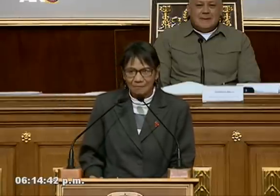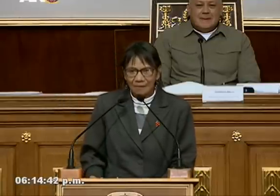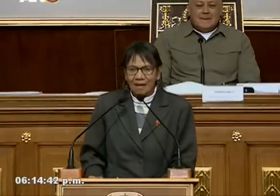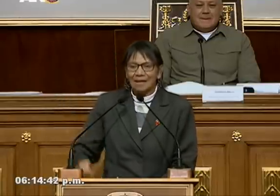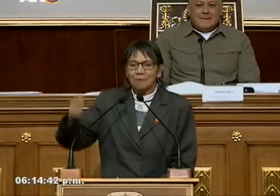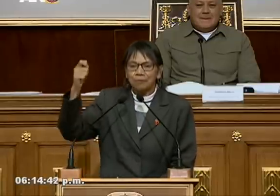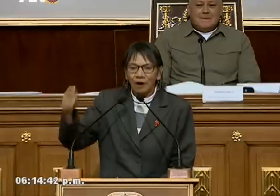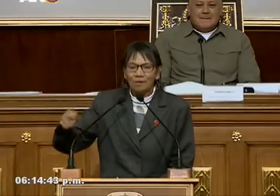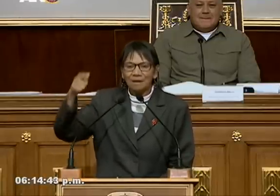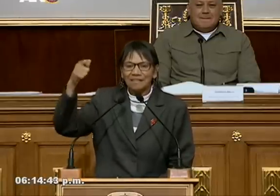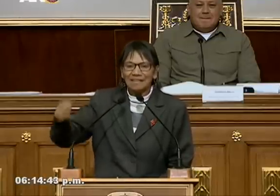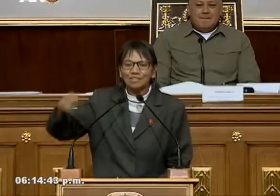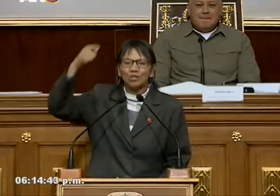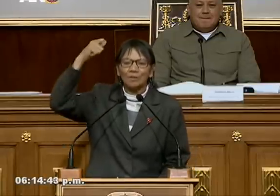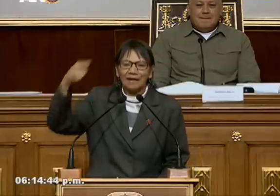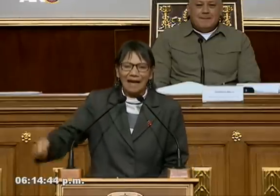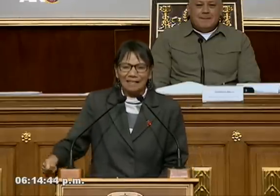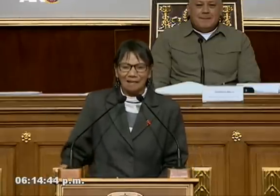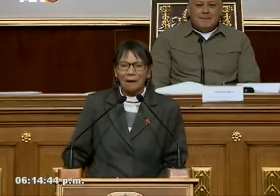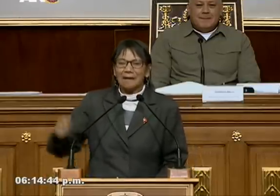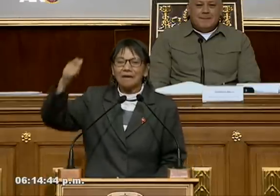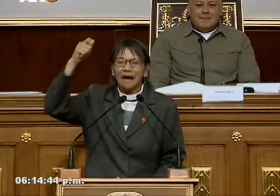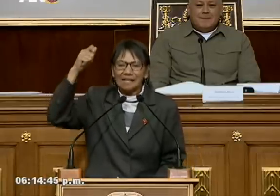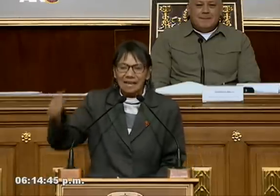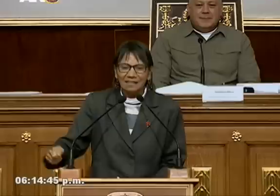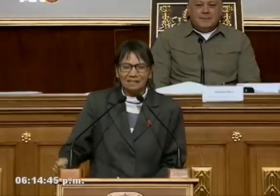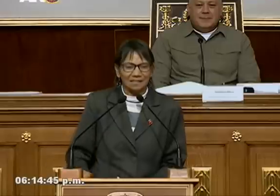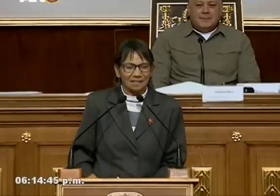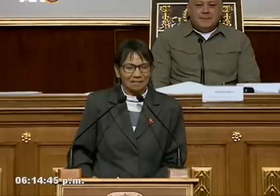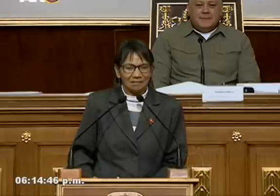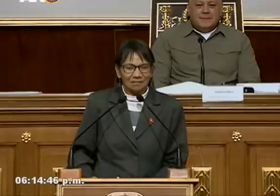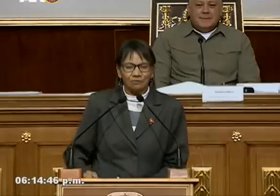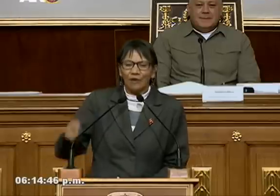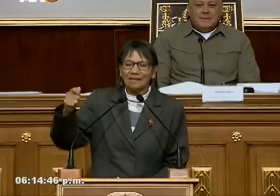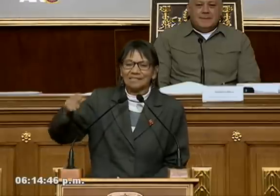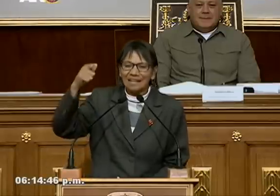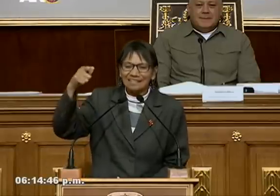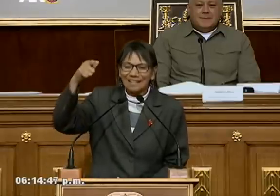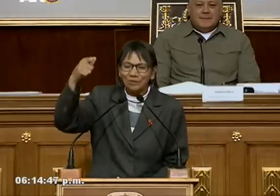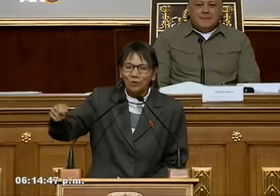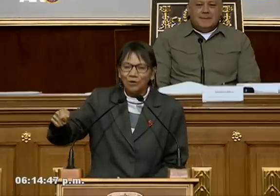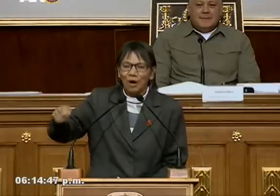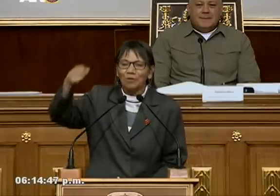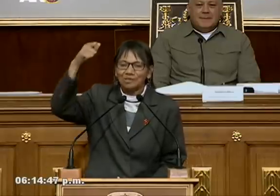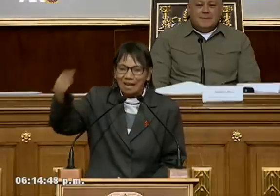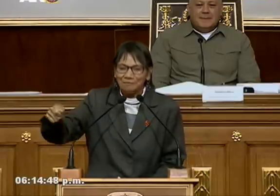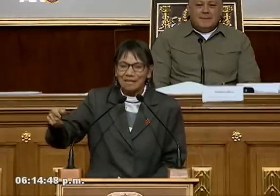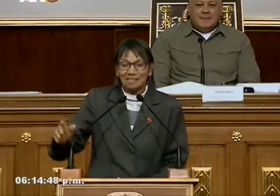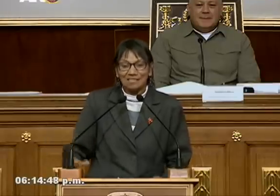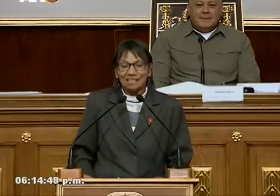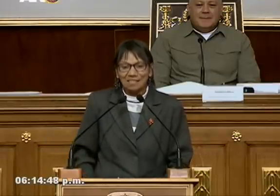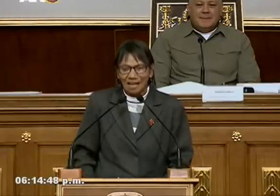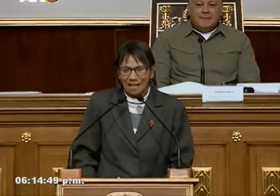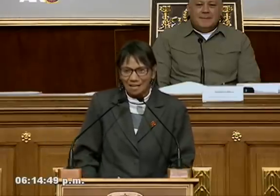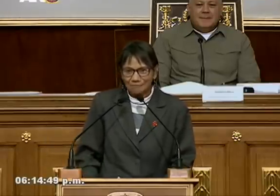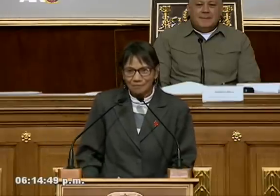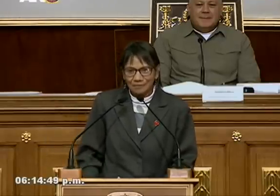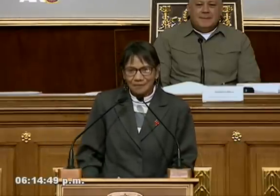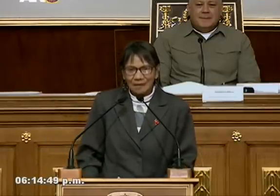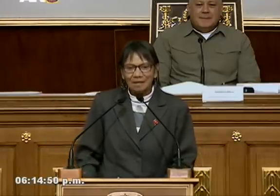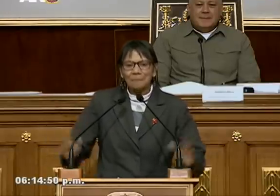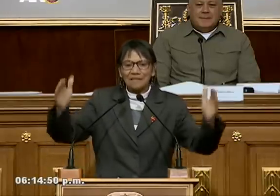plenipotenciaria, que el pueblo de manera soberana y valiente fue el 30 de julio a votar para que se